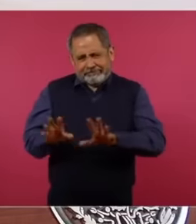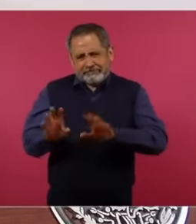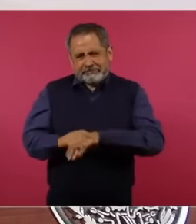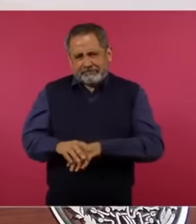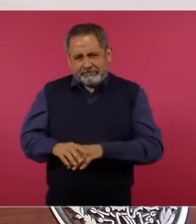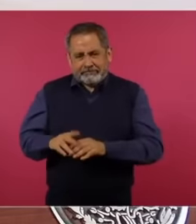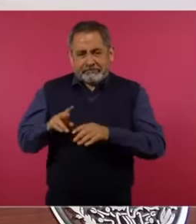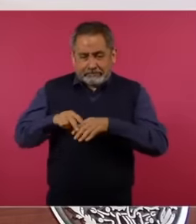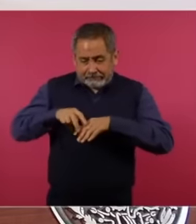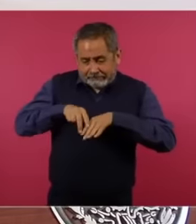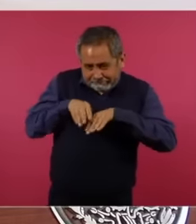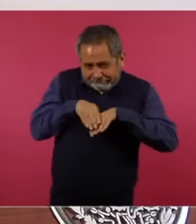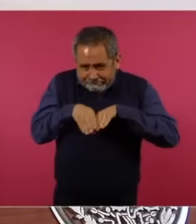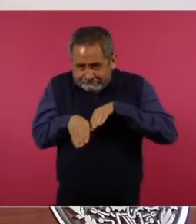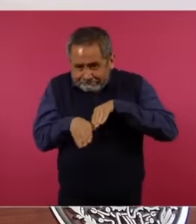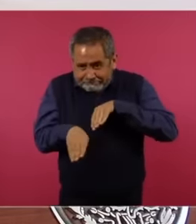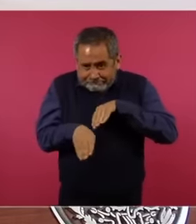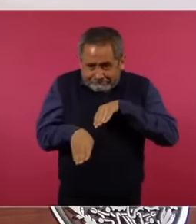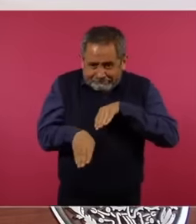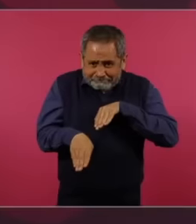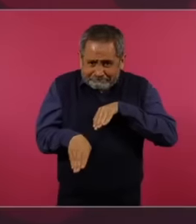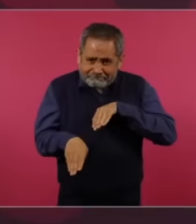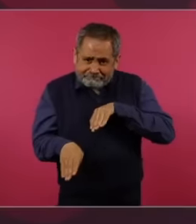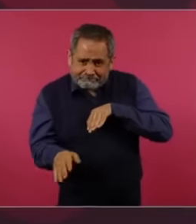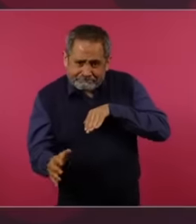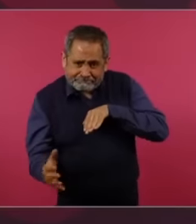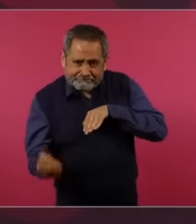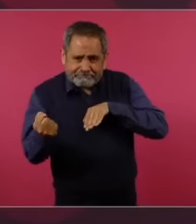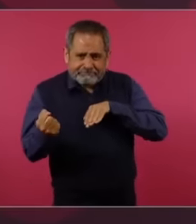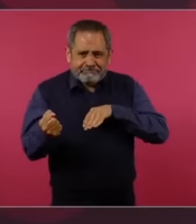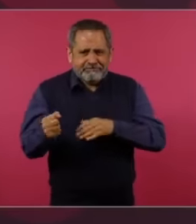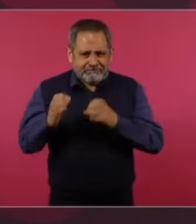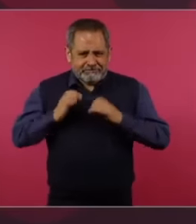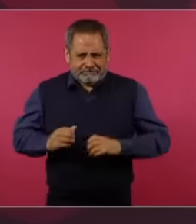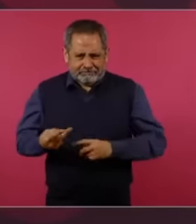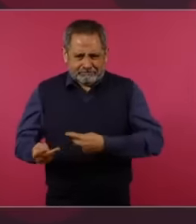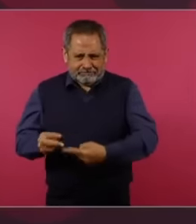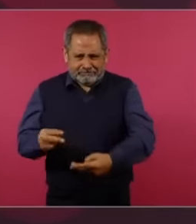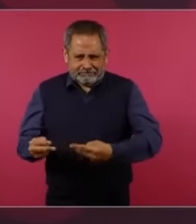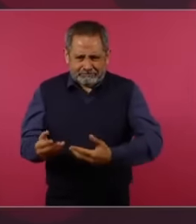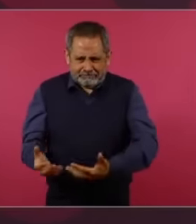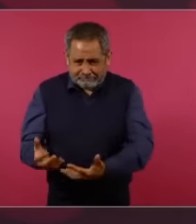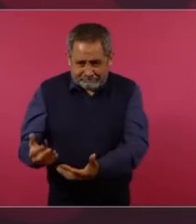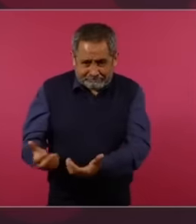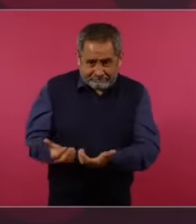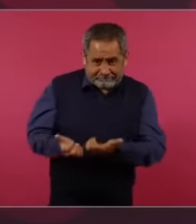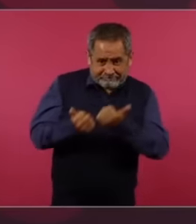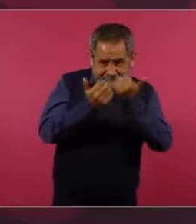hacer las rampas para llegar a donde estaban los cuerpos,